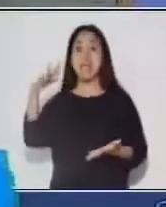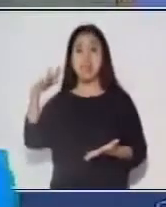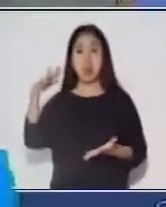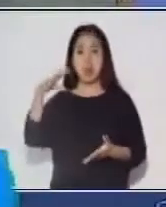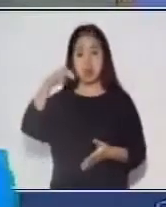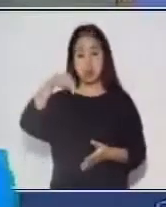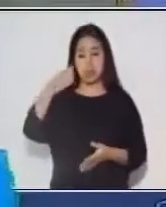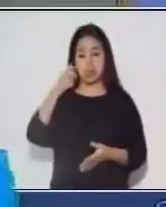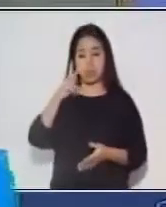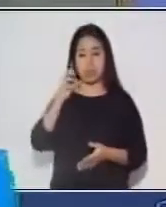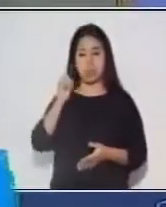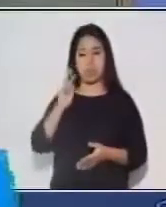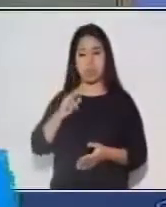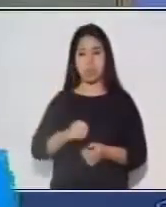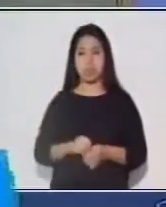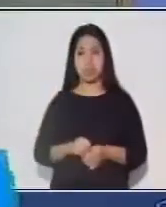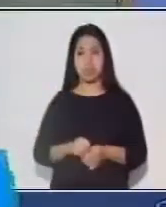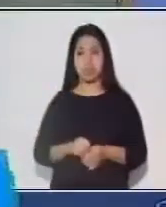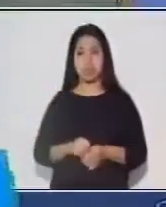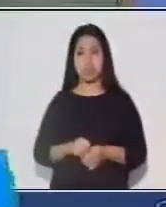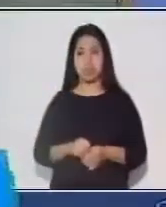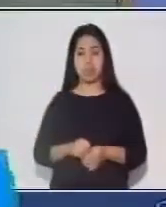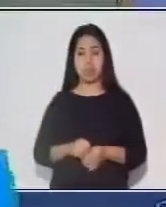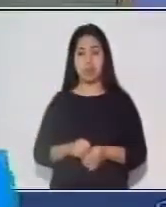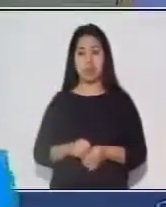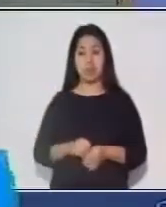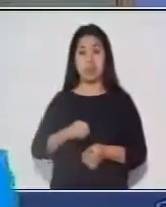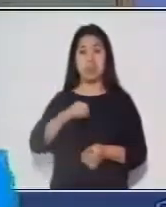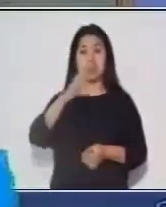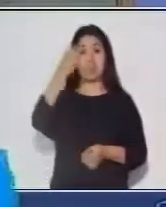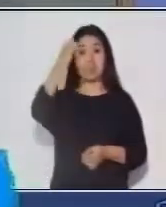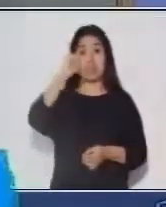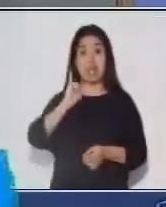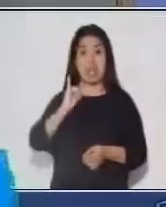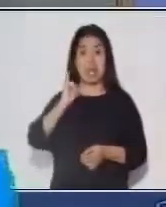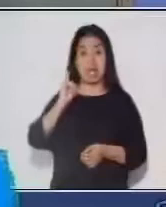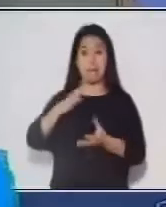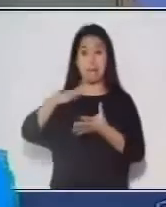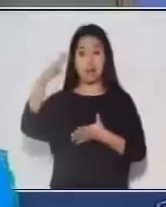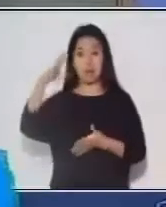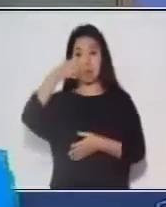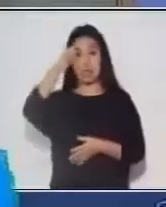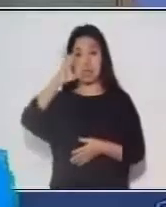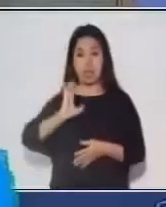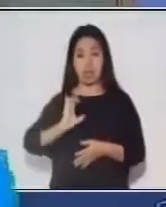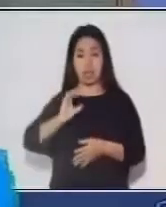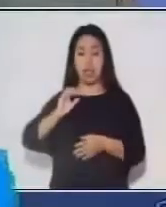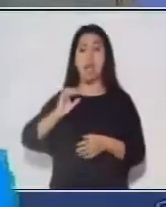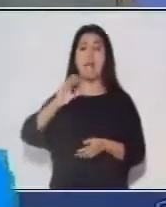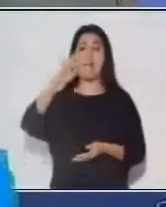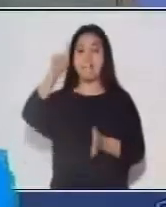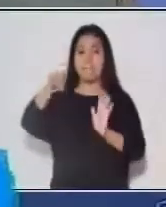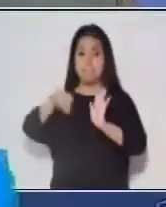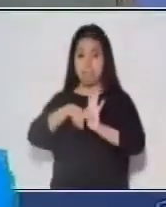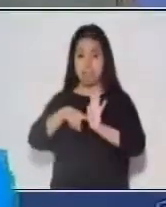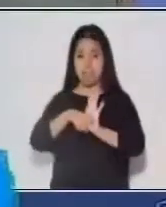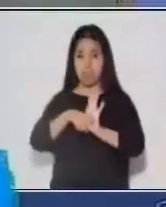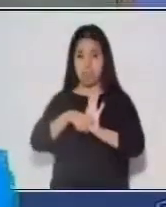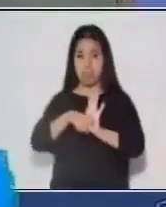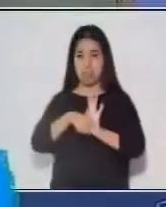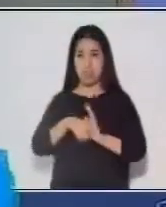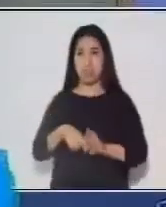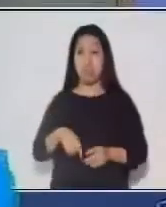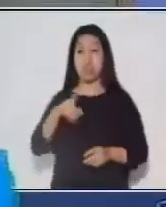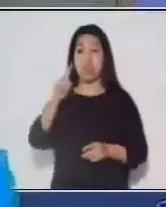eje mayor y nuestro eje menor. Y los focos van a quedar sobre